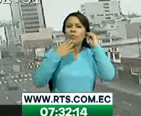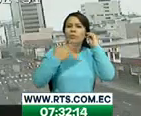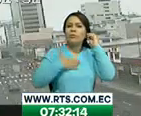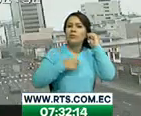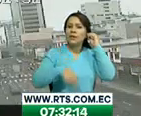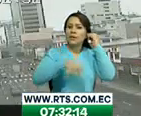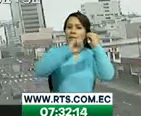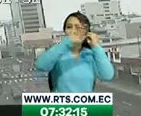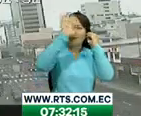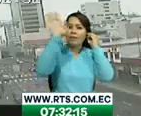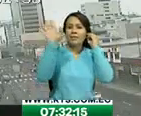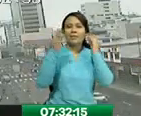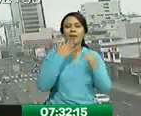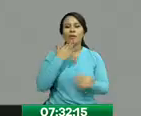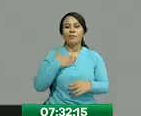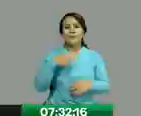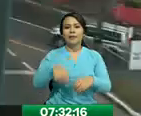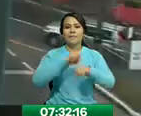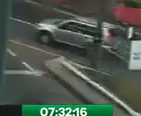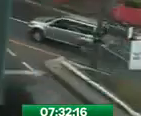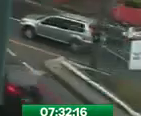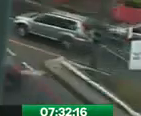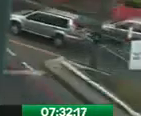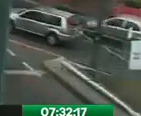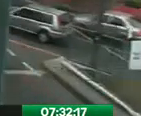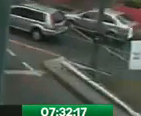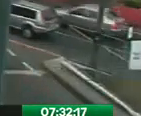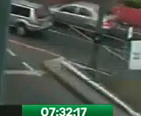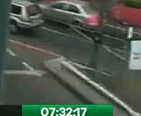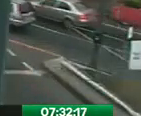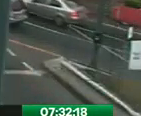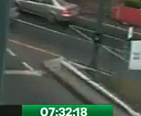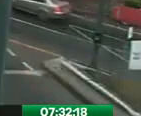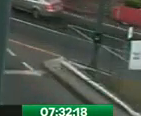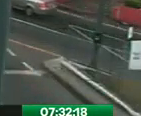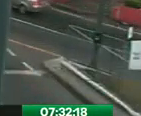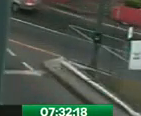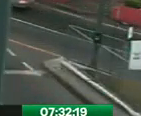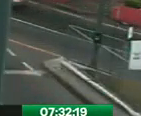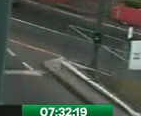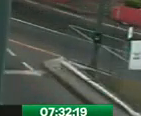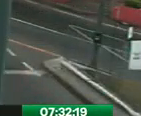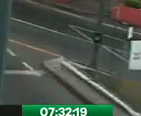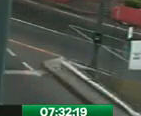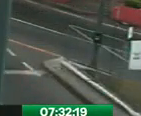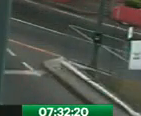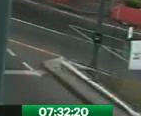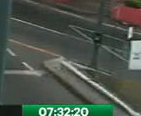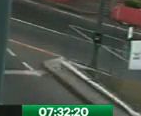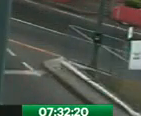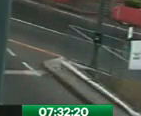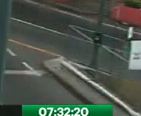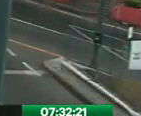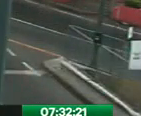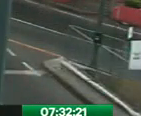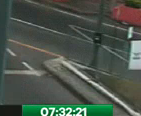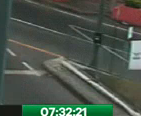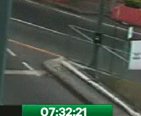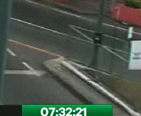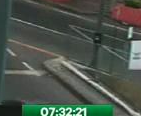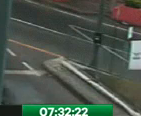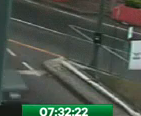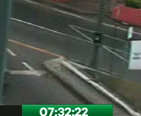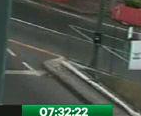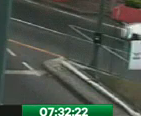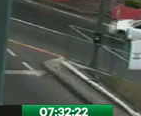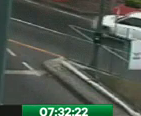la perla del Pacífico en esta mañana, José Luis, mañana de viernes. Claro que sí, ahí está entonces en todo su esplendor la ciudad de